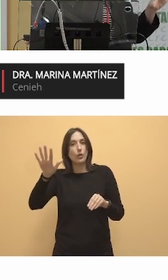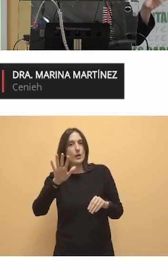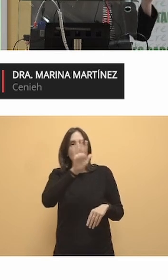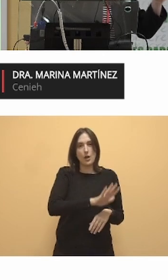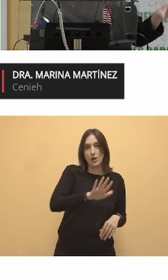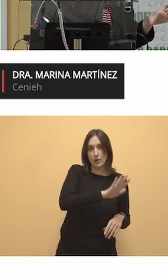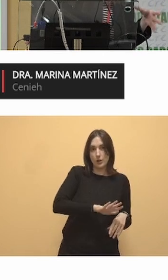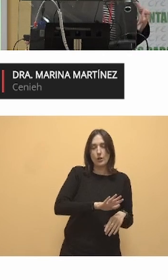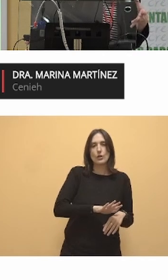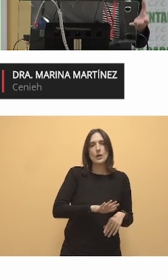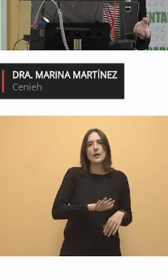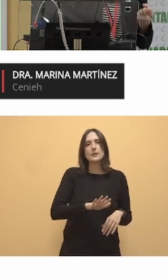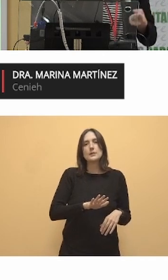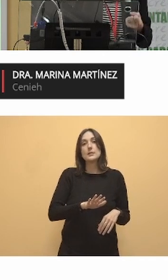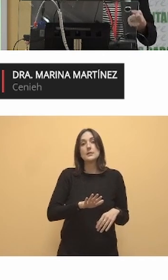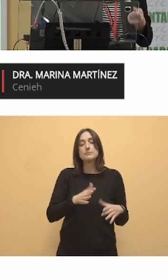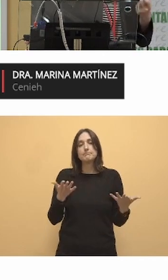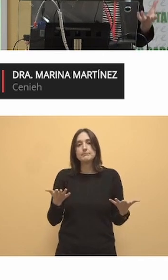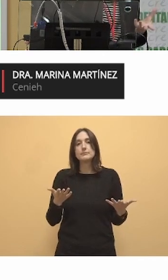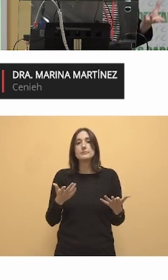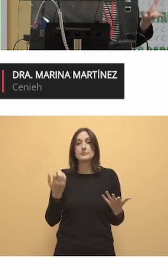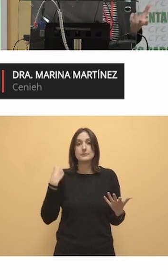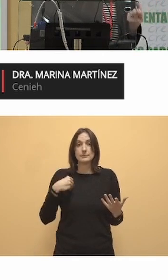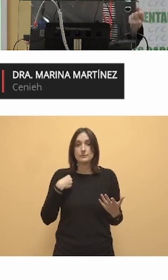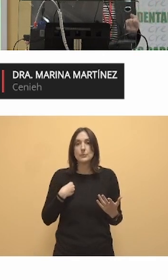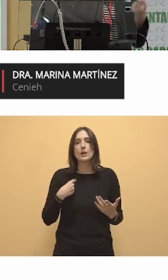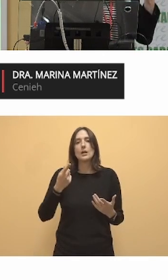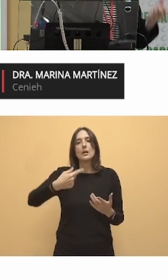grupos de homínidos de otra zona, y con